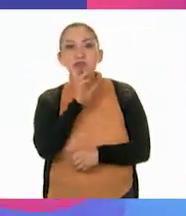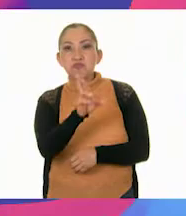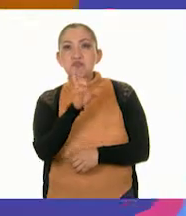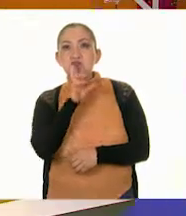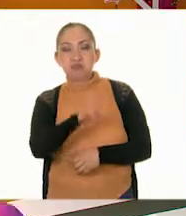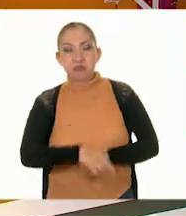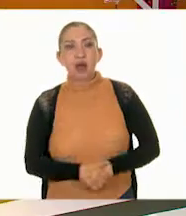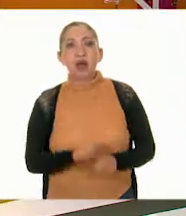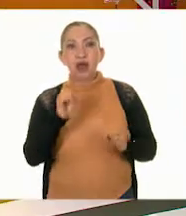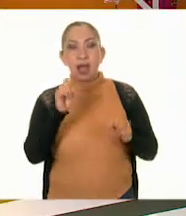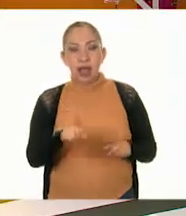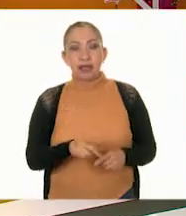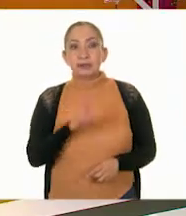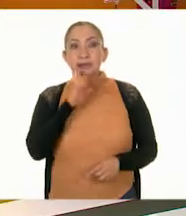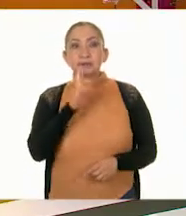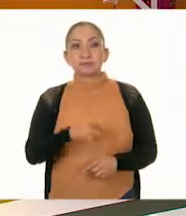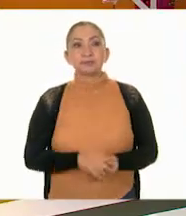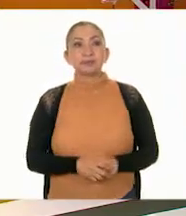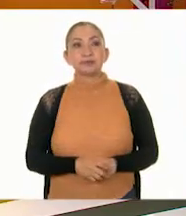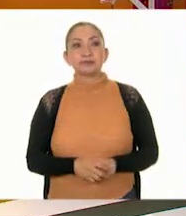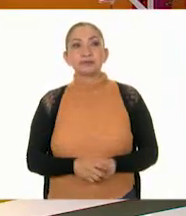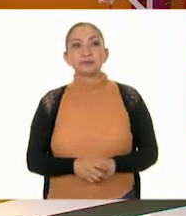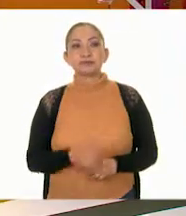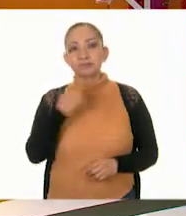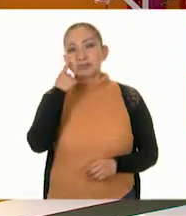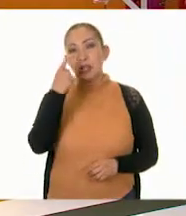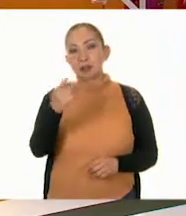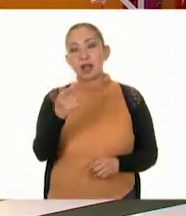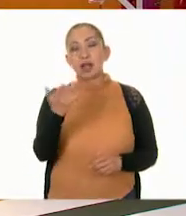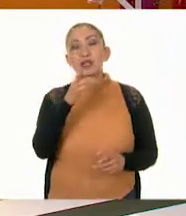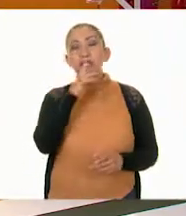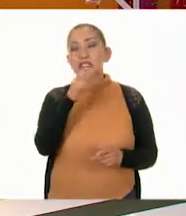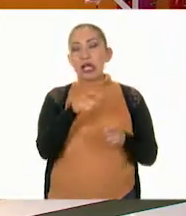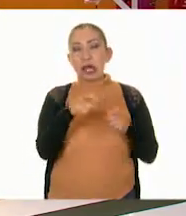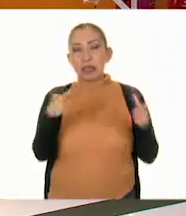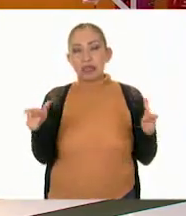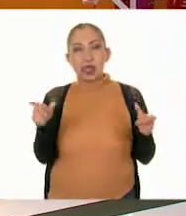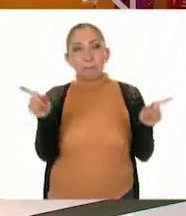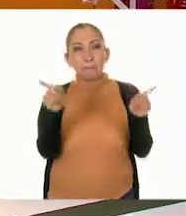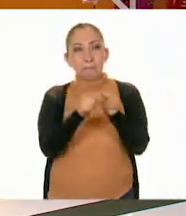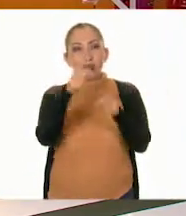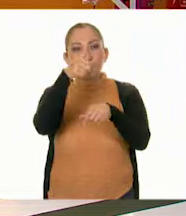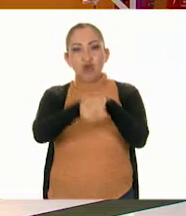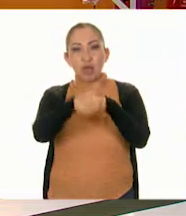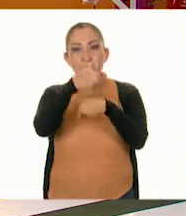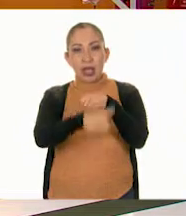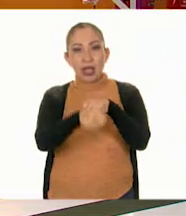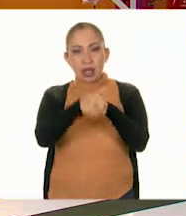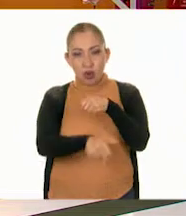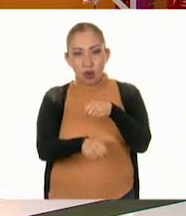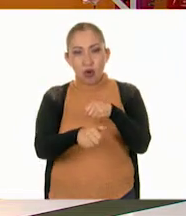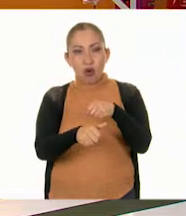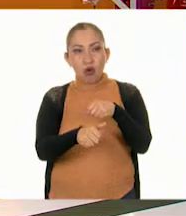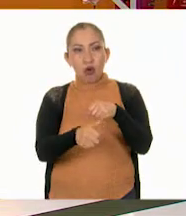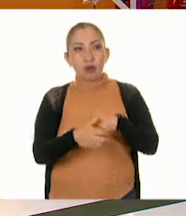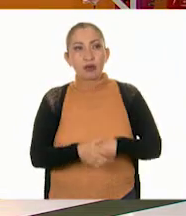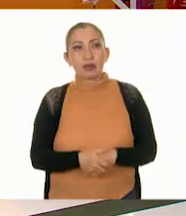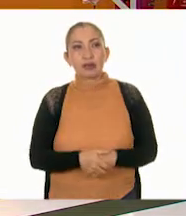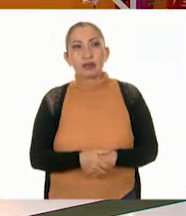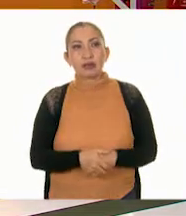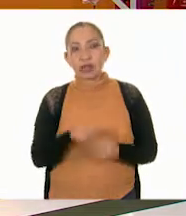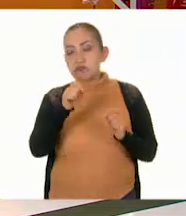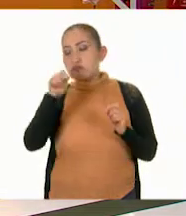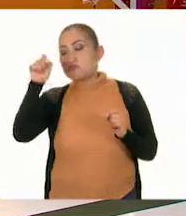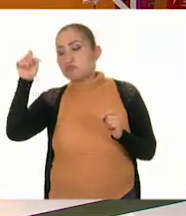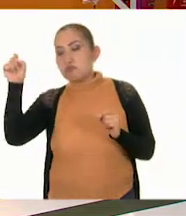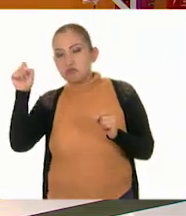Ok, entonces vamos a poner la respuesta. Aquí como es muy grande la respuesta, ¿qué te parece si ponemos el número dentro de la respuesta y podemos poner lo demás en el pizarrón? Muy